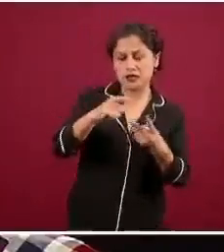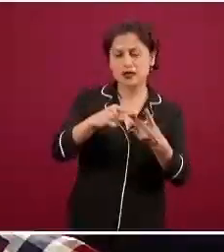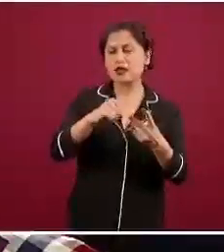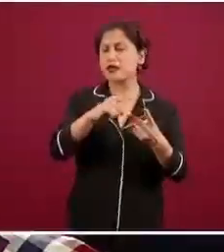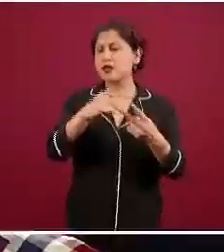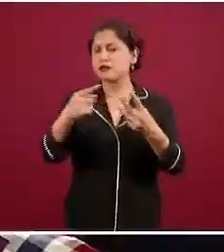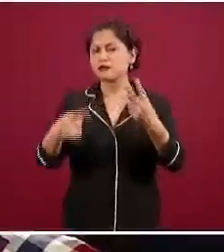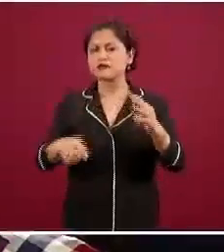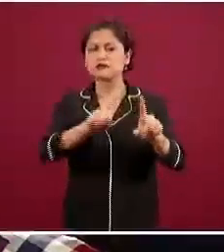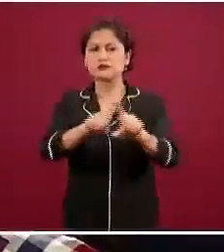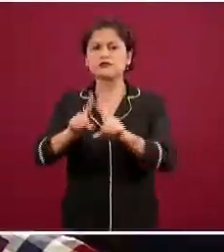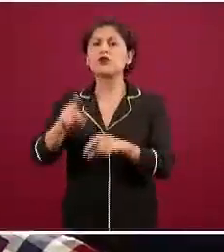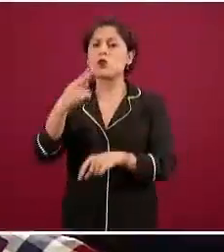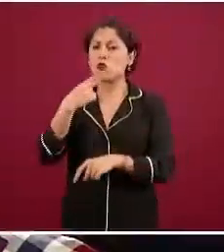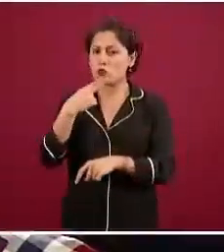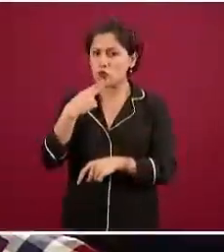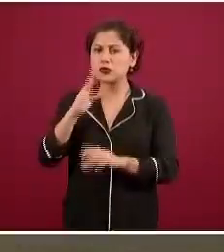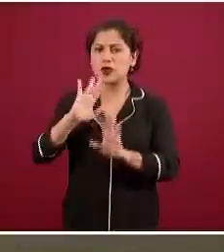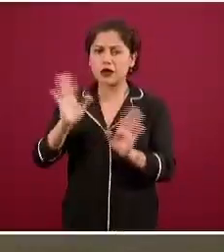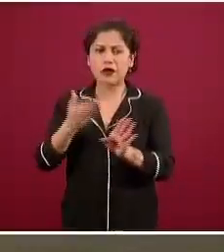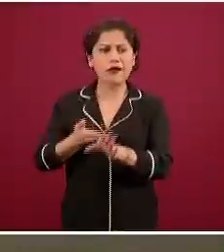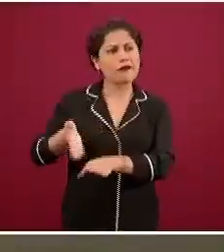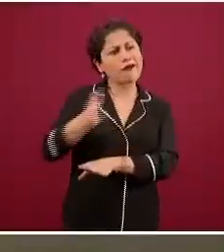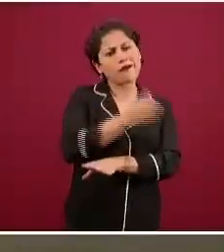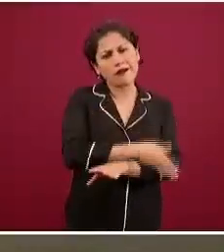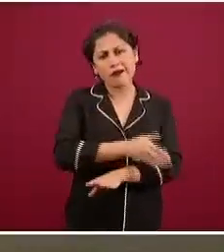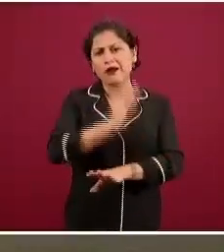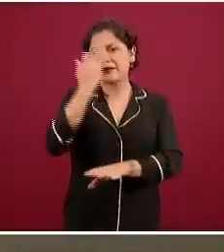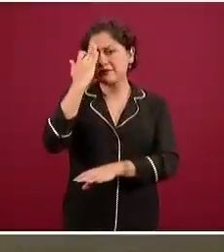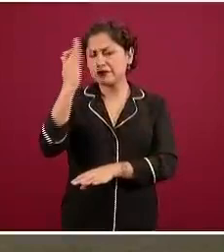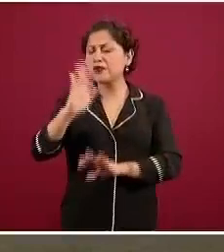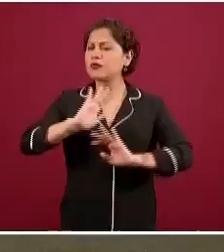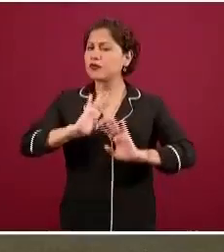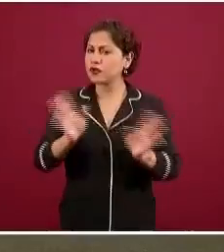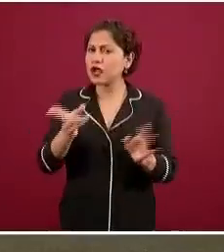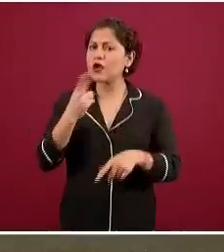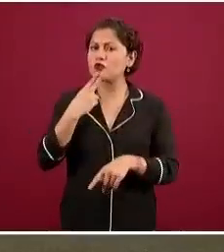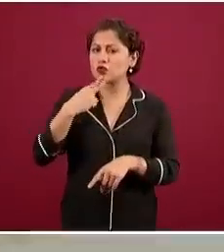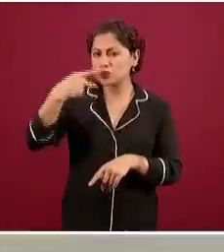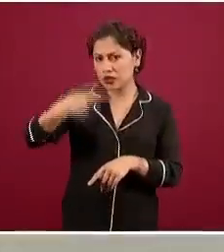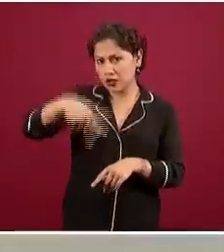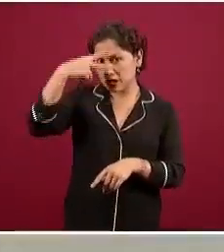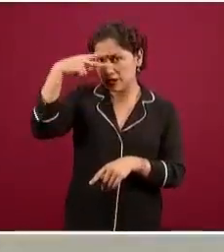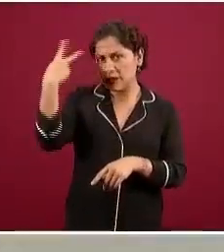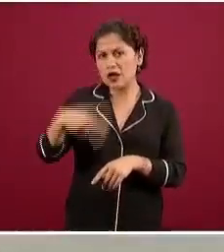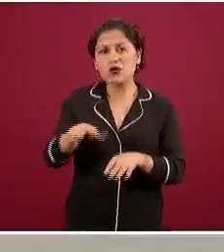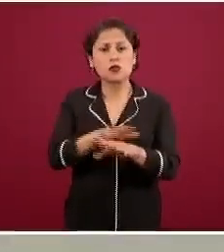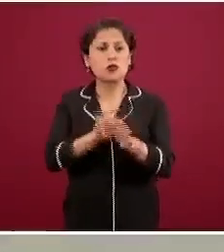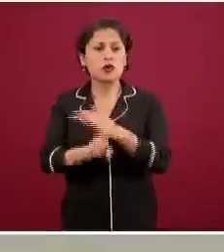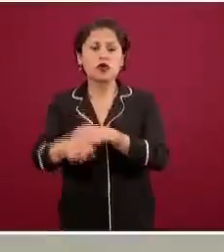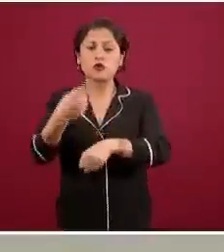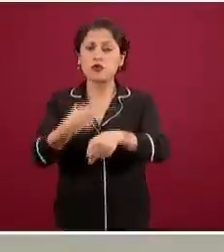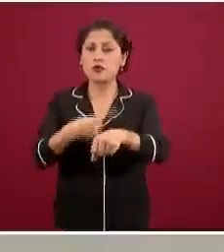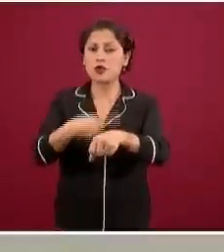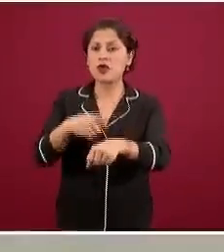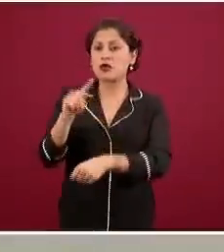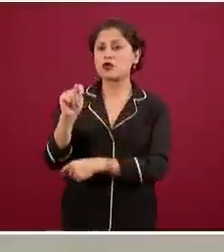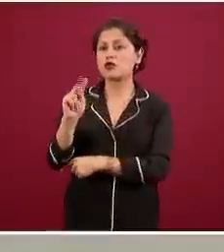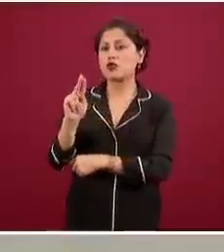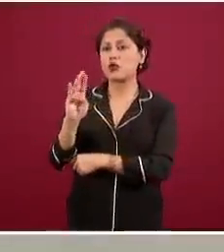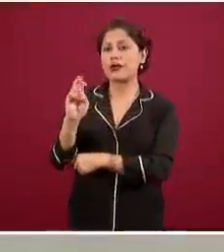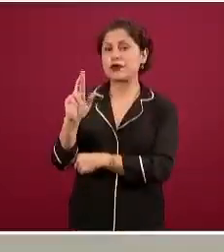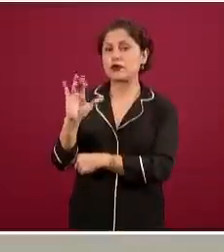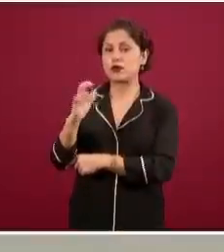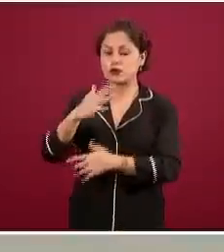auxiliares. De hecho, ya la veníamos usando en México para otros diagnósticos como la tuberculosis. Entonces, no hay ningún cambio de